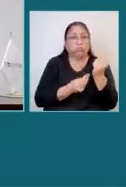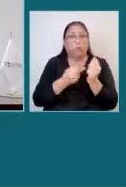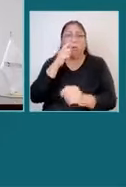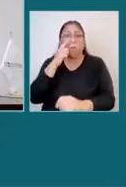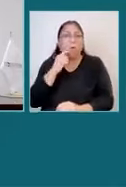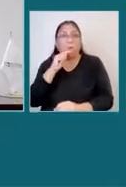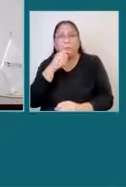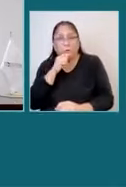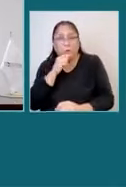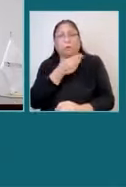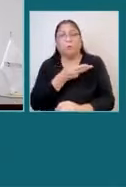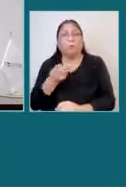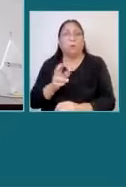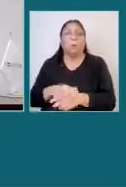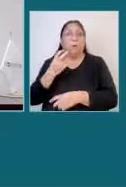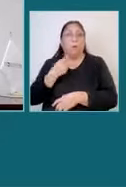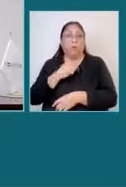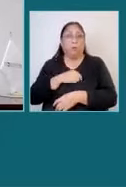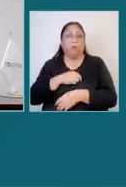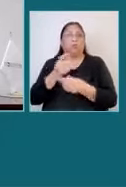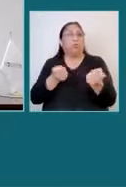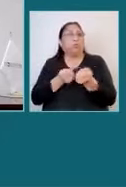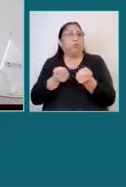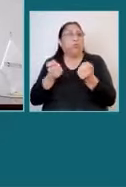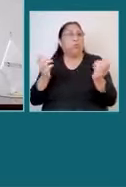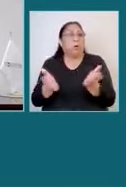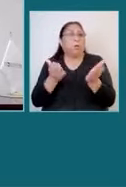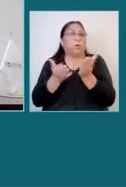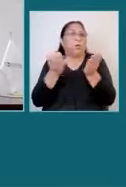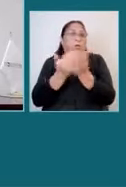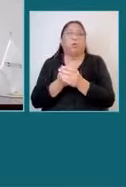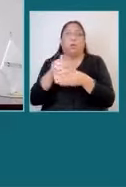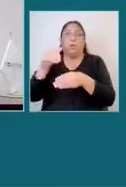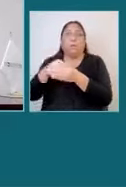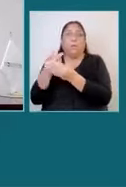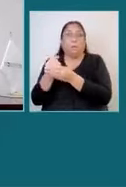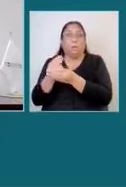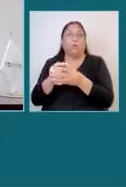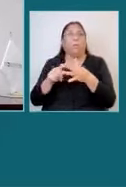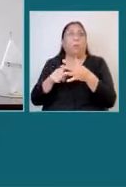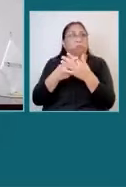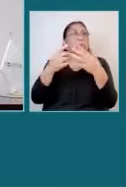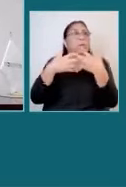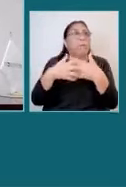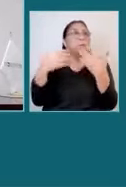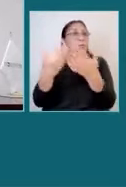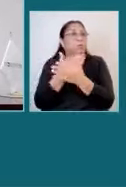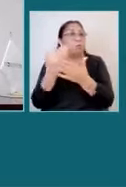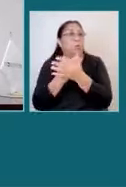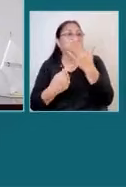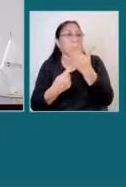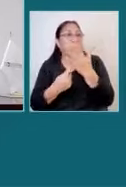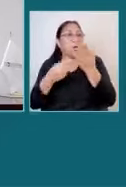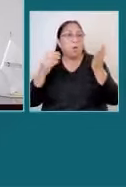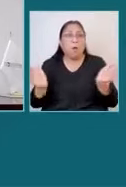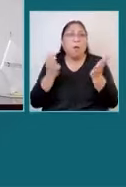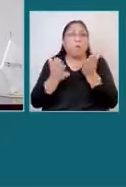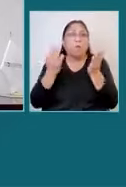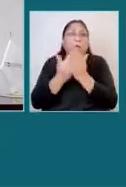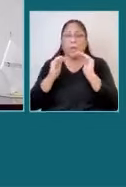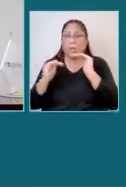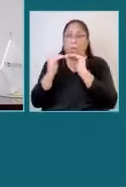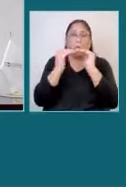nosotros, como gestores del Fondo de Capital para Emprendimientos Innovadores, es muy importante promover la paridad de